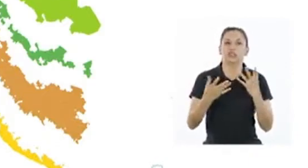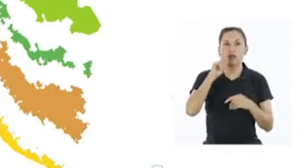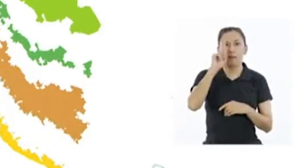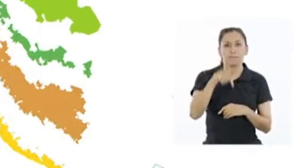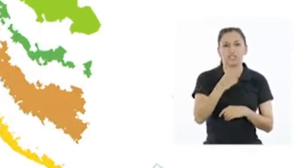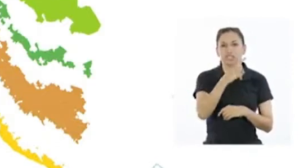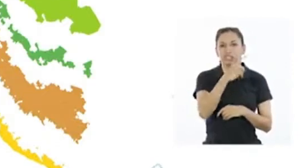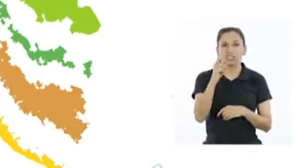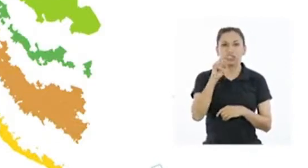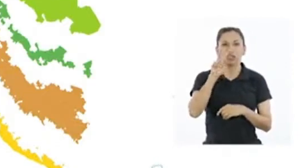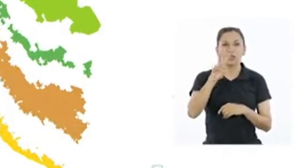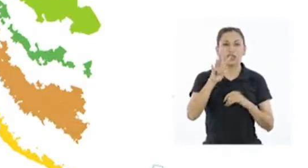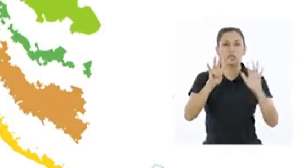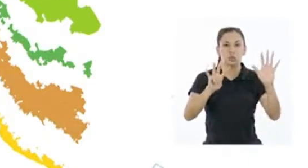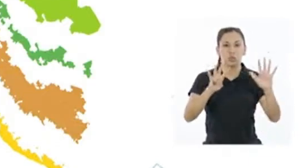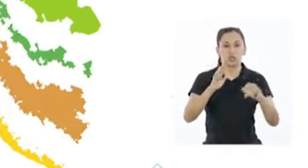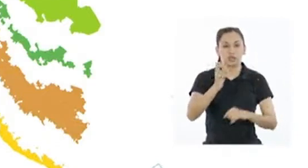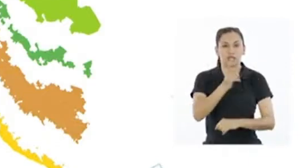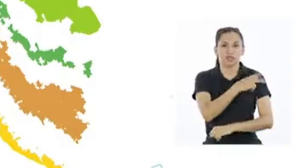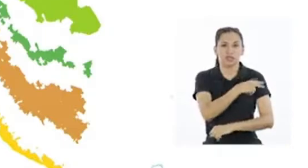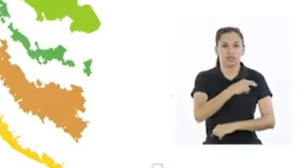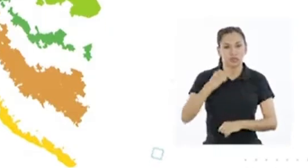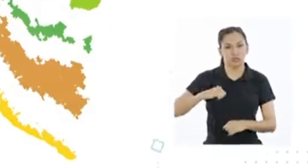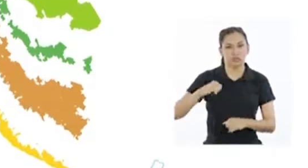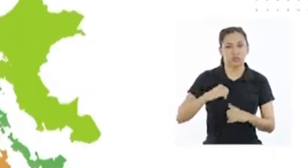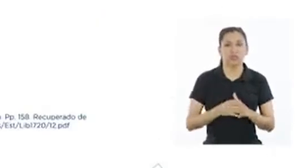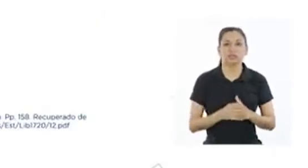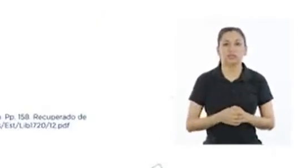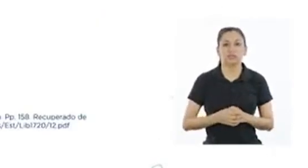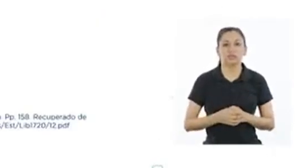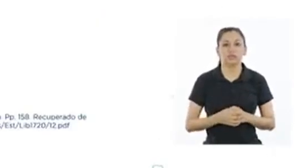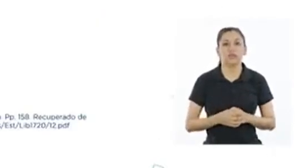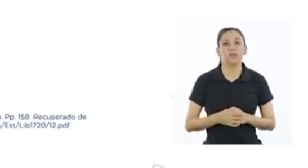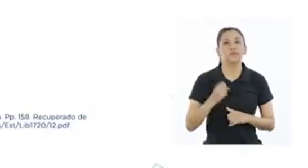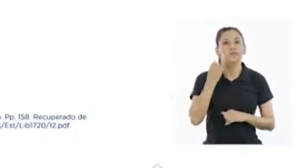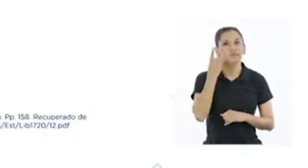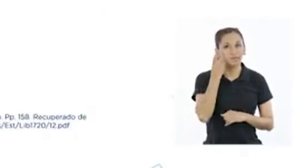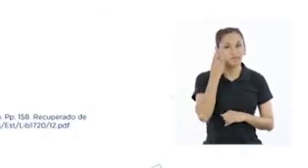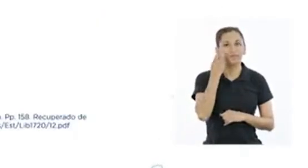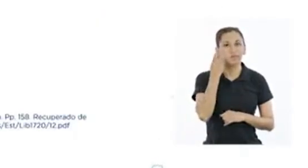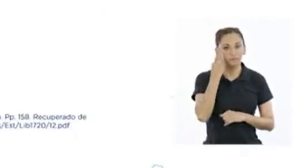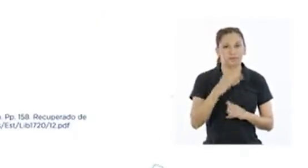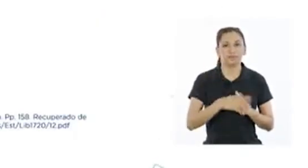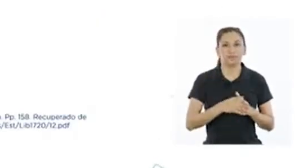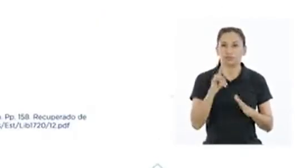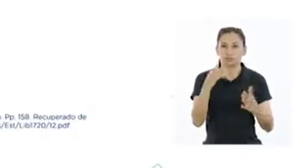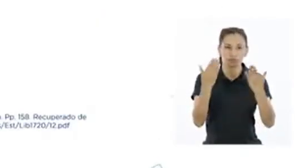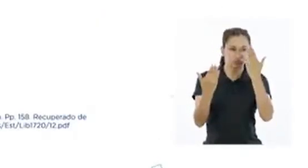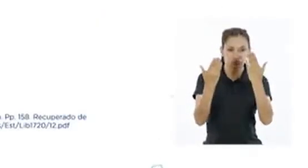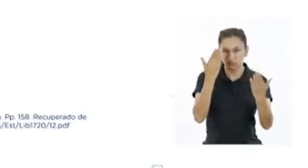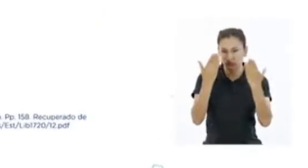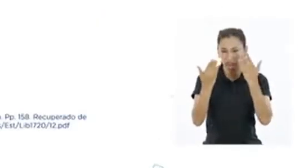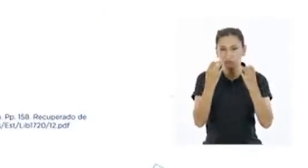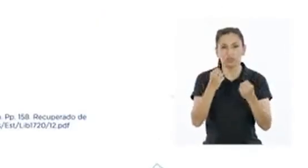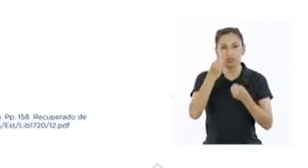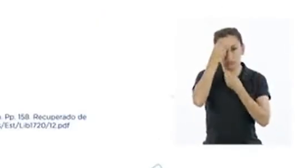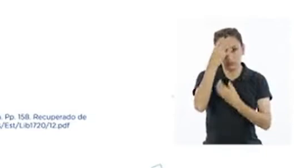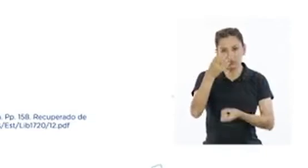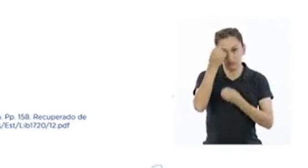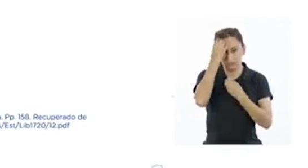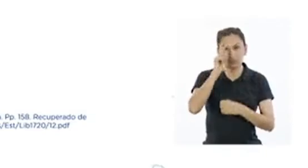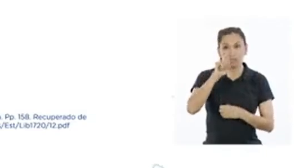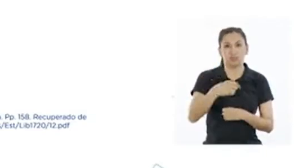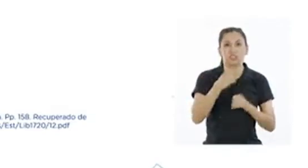decir, 1.129 serenos. Voy comprendiendo. Y comparando los datos entre los